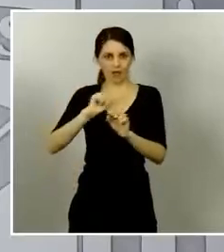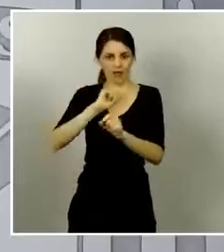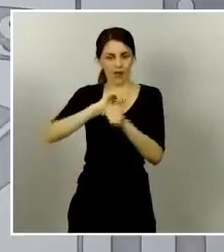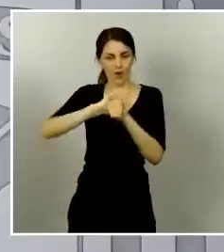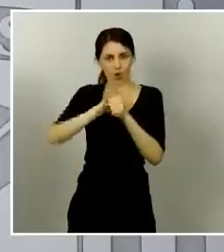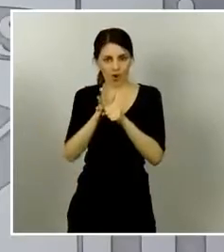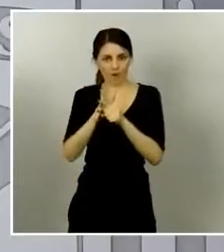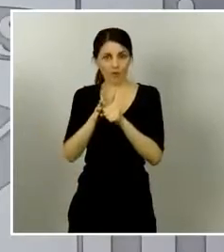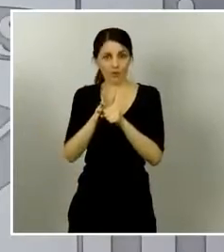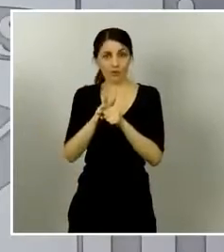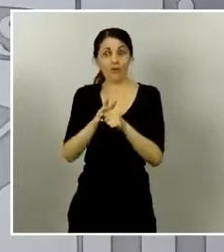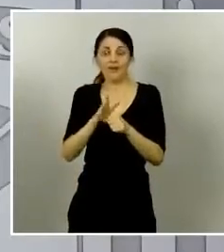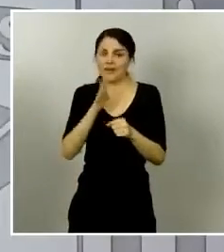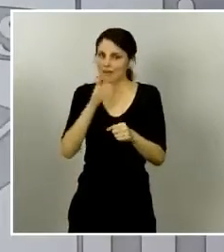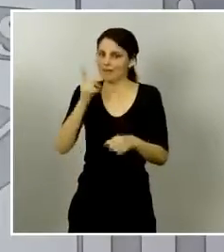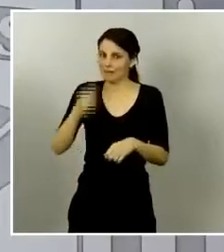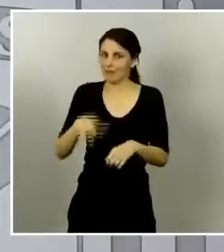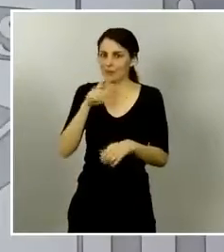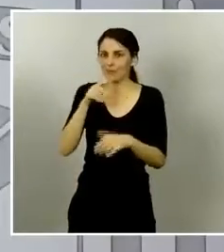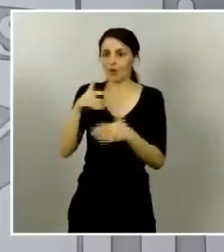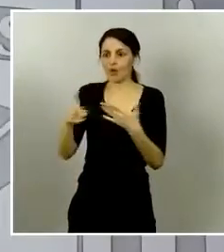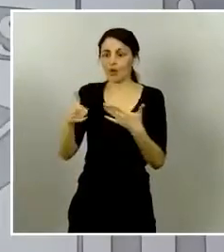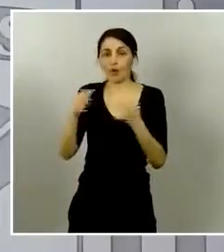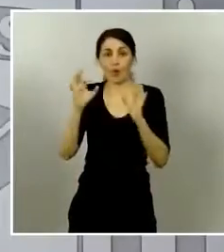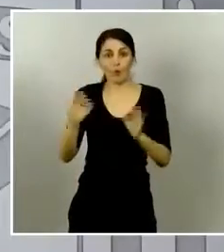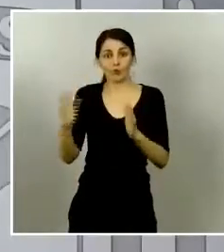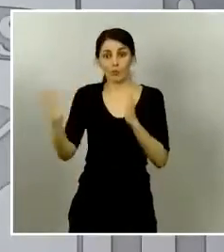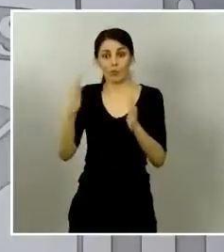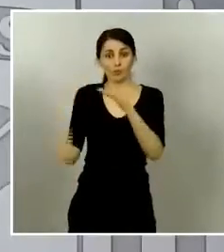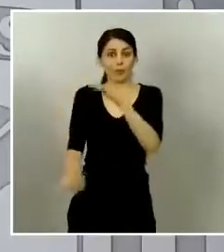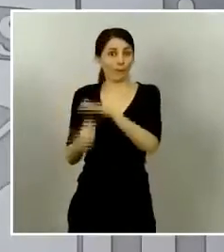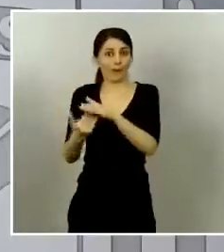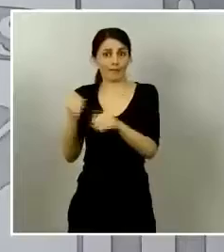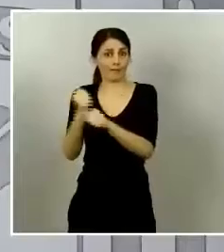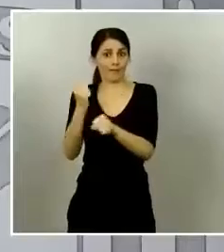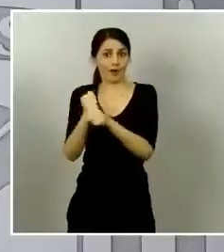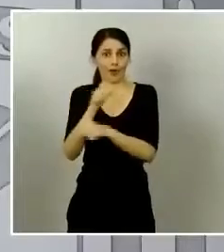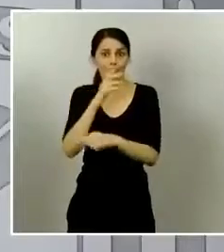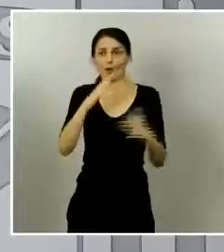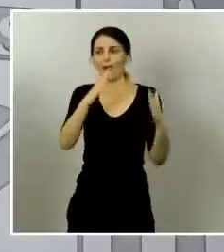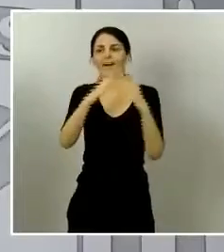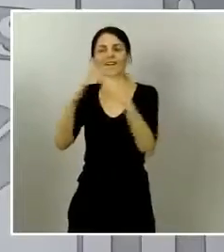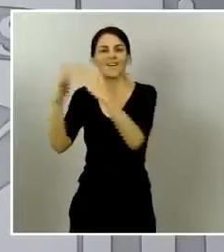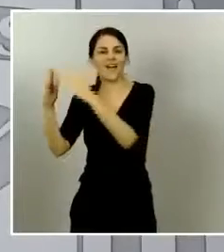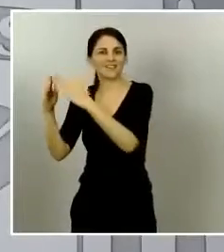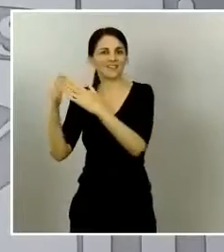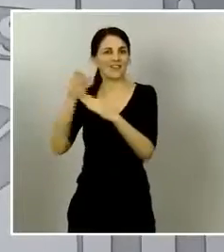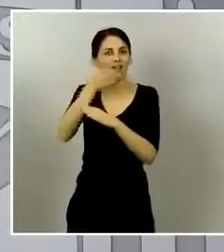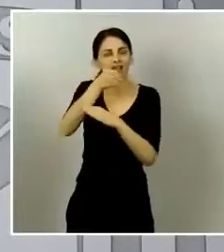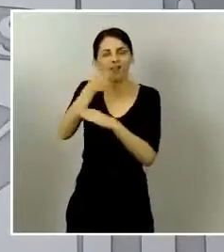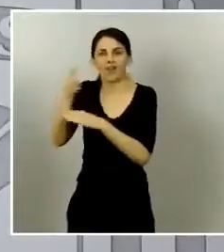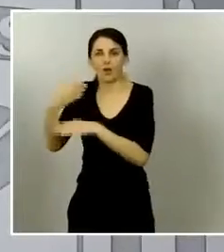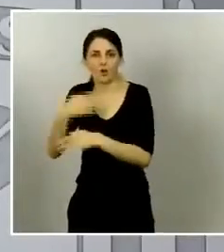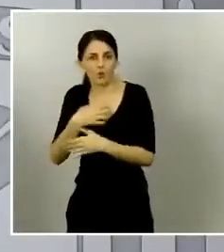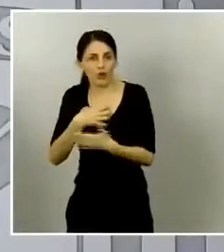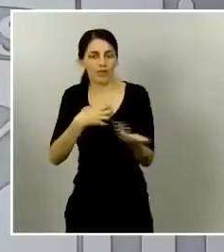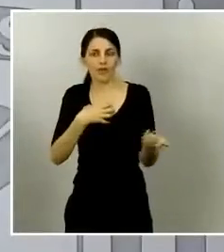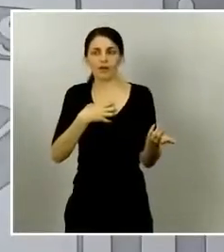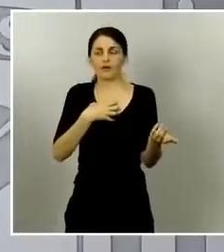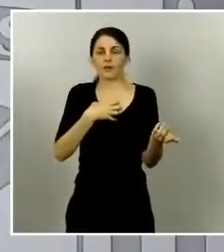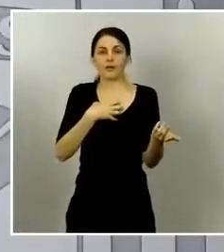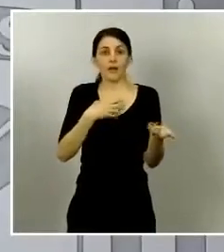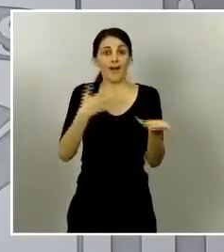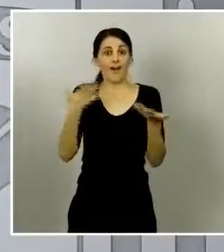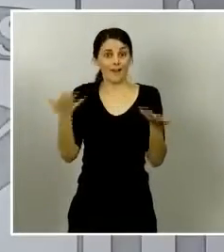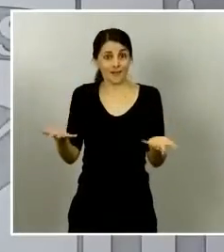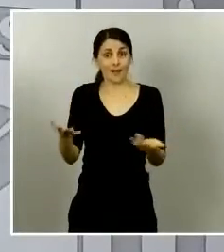pandemia sanitaria y sobre todo ante la perspectiva de que no podían tener capacidad de trabajo durante este periodo porque no podían ir a